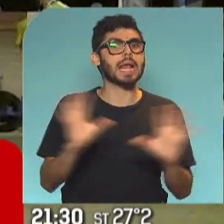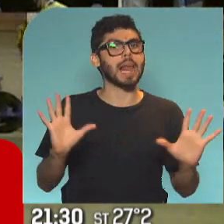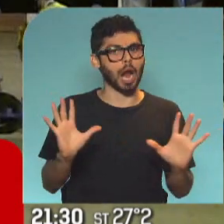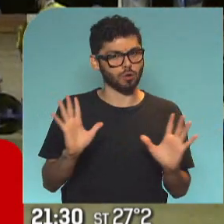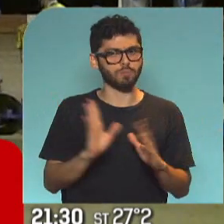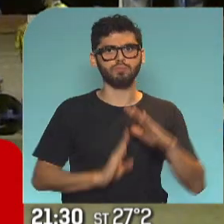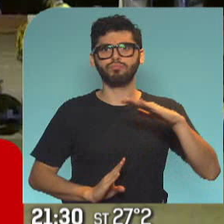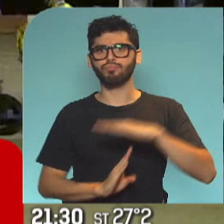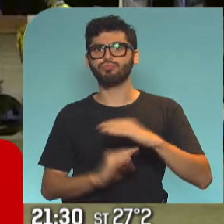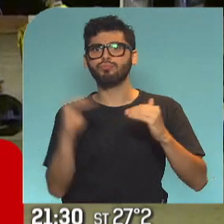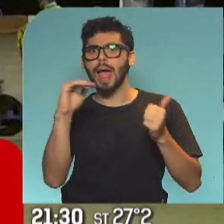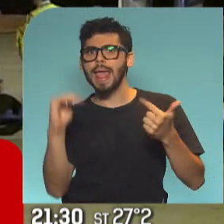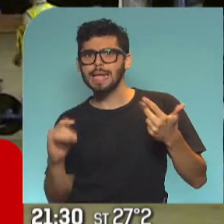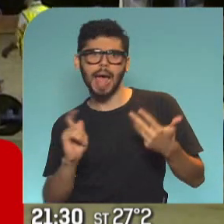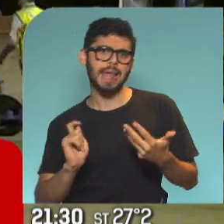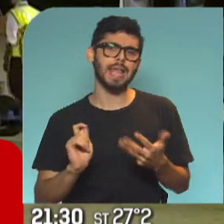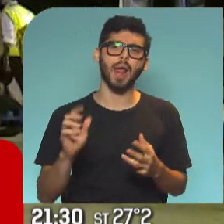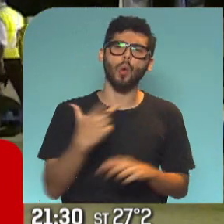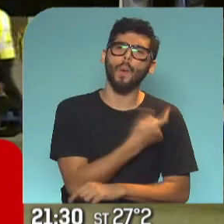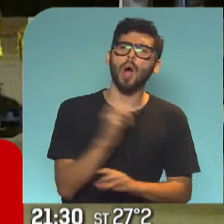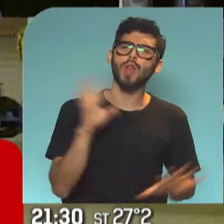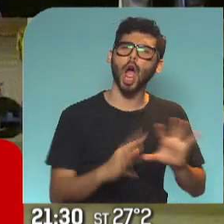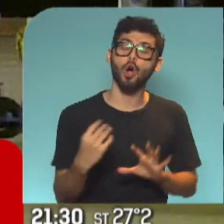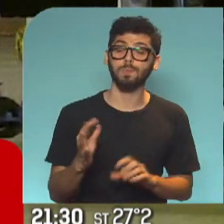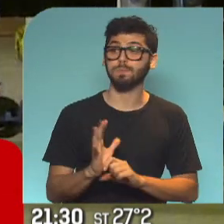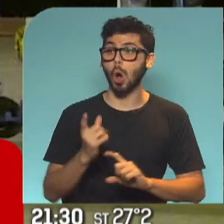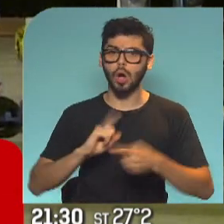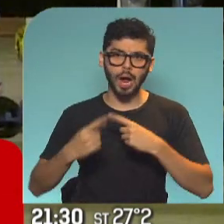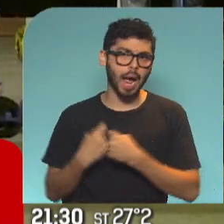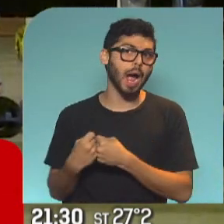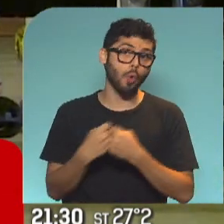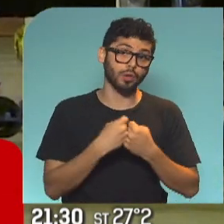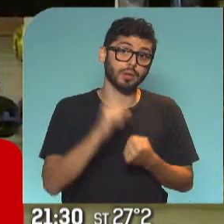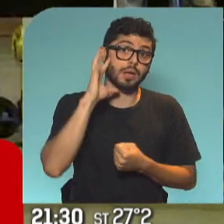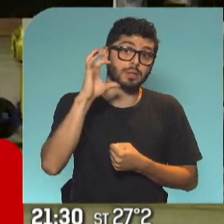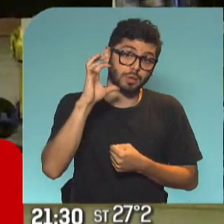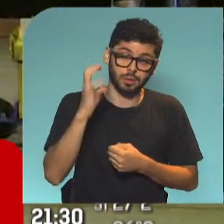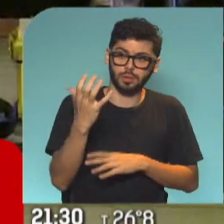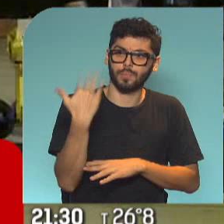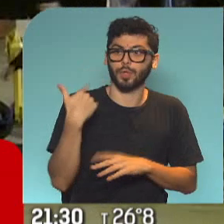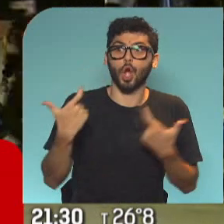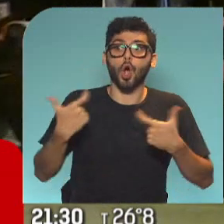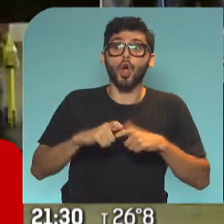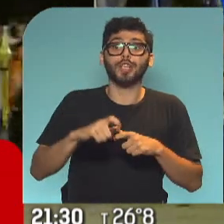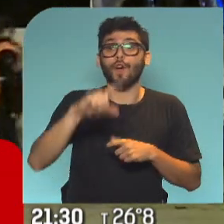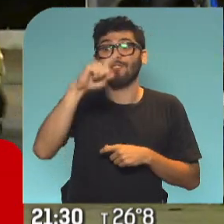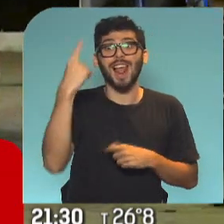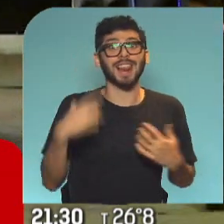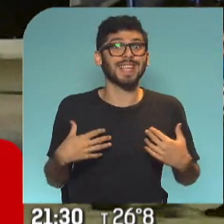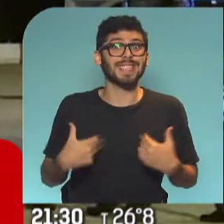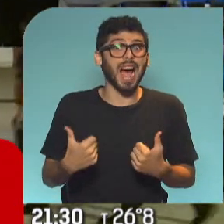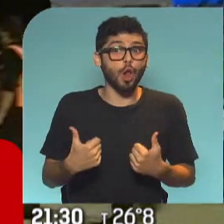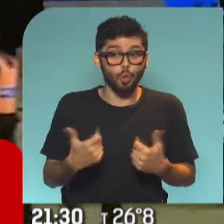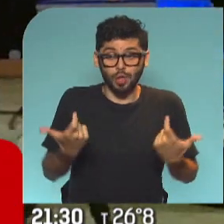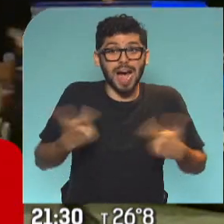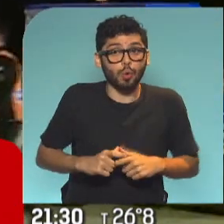cómo se va a llevar adelante la vacunación, etcétera. Aunar criterios, ¿no? Recordemos que hubo una reunión del Consejo Federal de Salud en donde